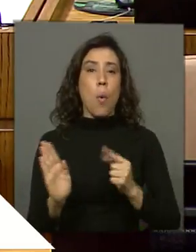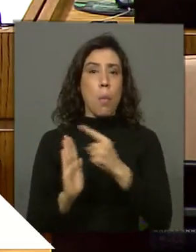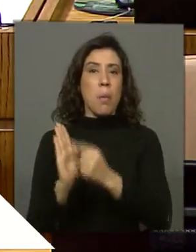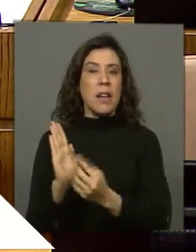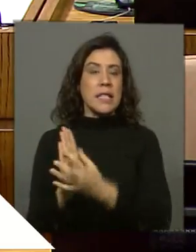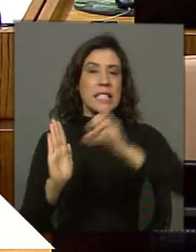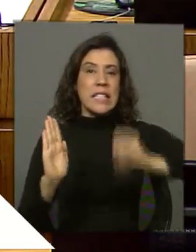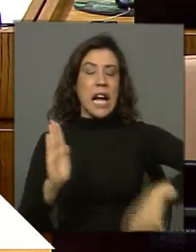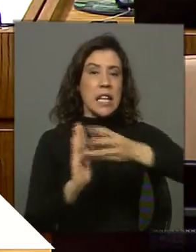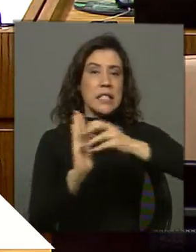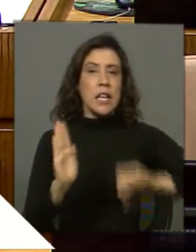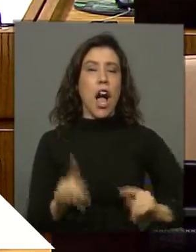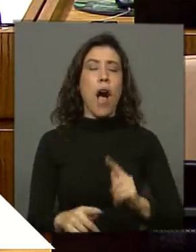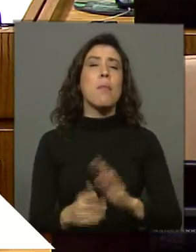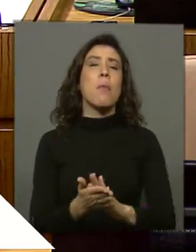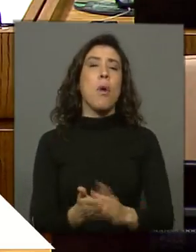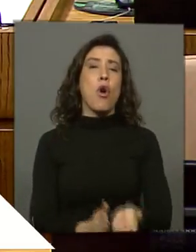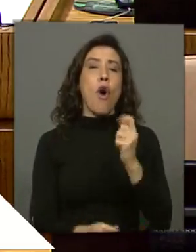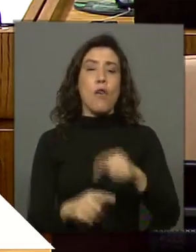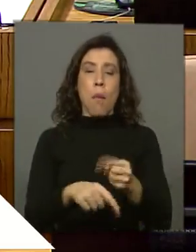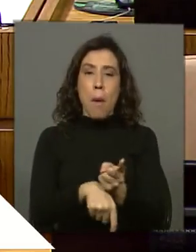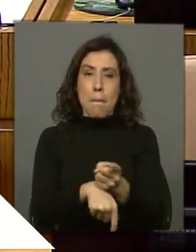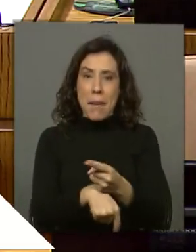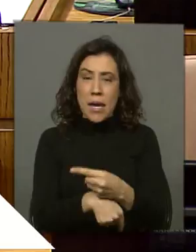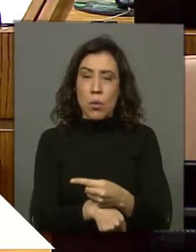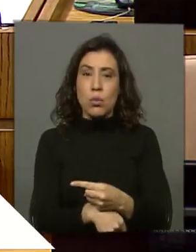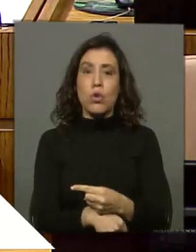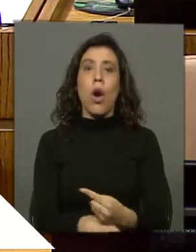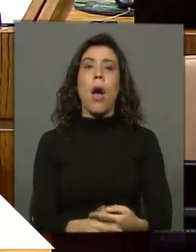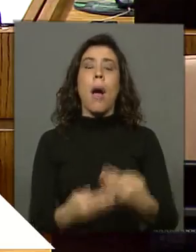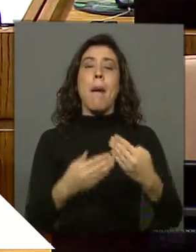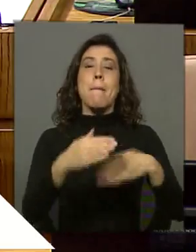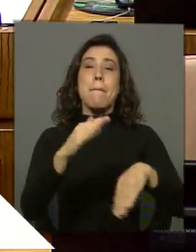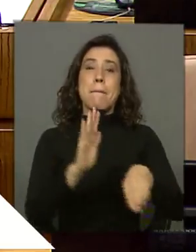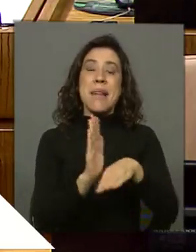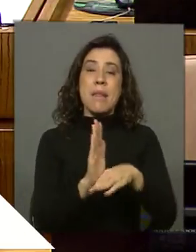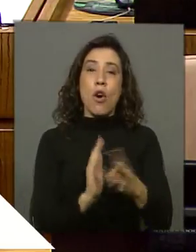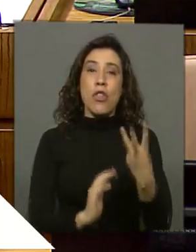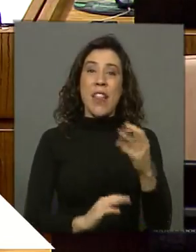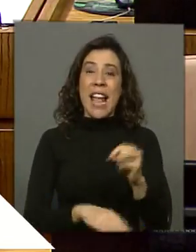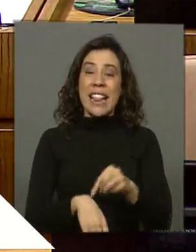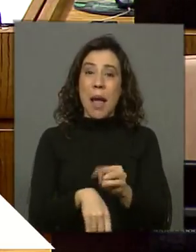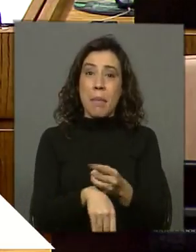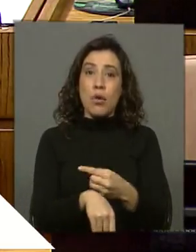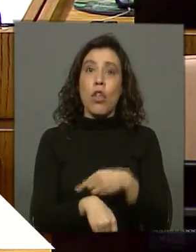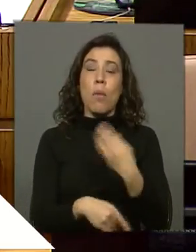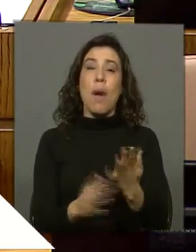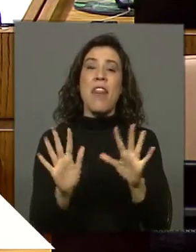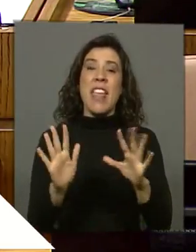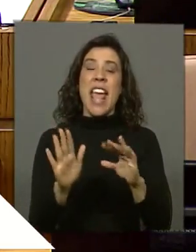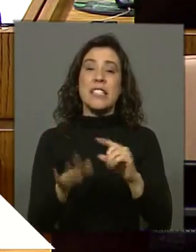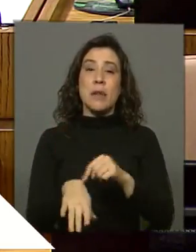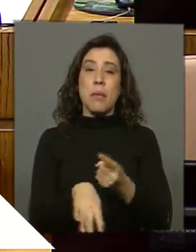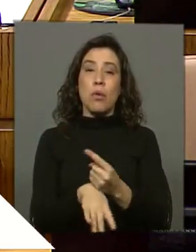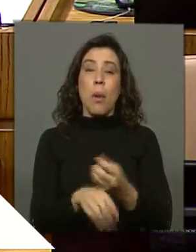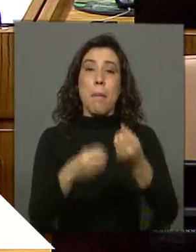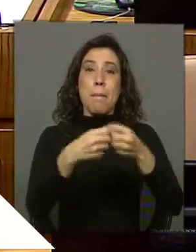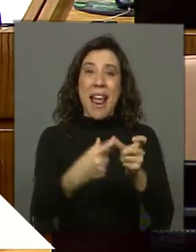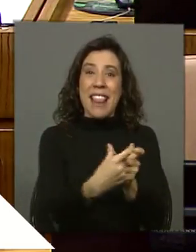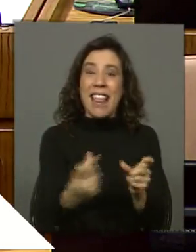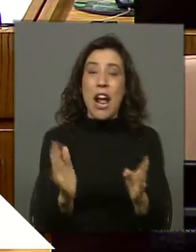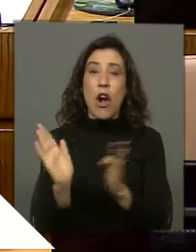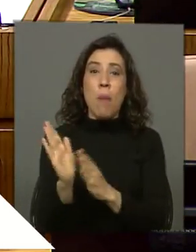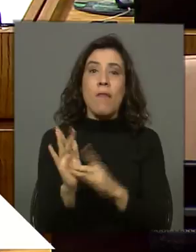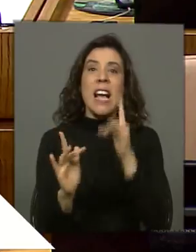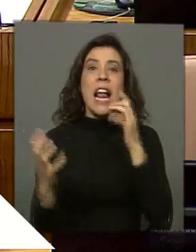eliminan cobro por minuto fraccionamiento mínimo 30 minutos y después 10 minutos pérdida del ticket de responsabilidad de